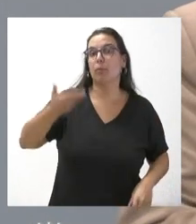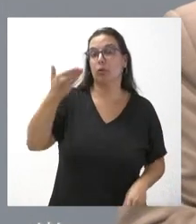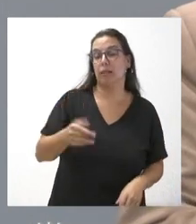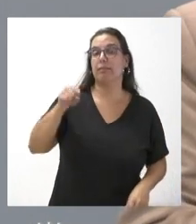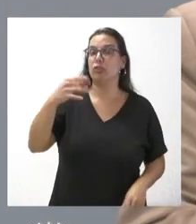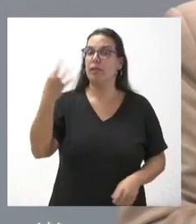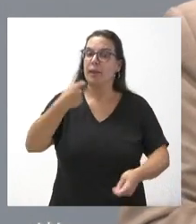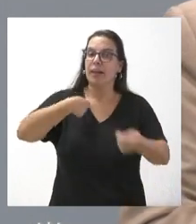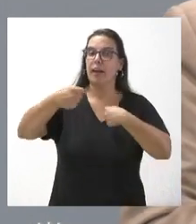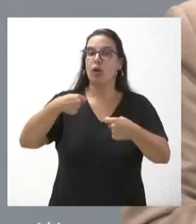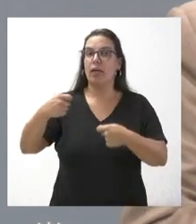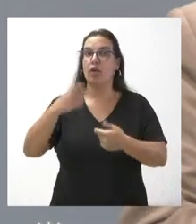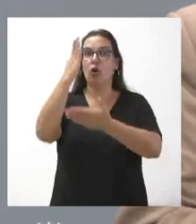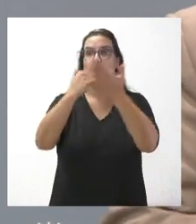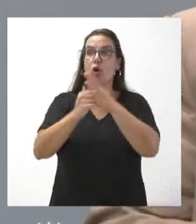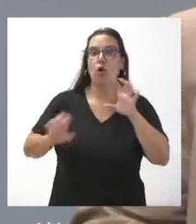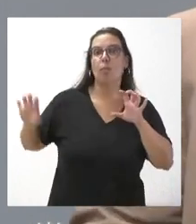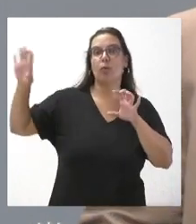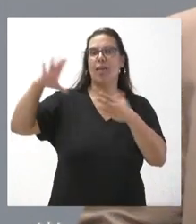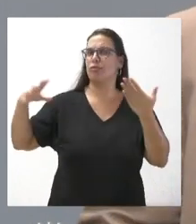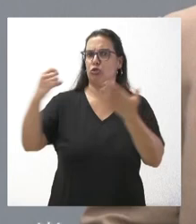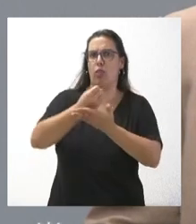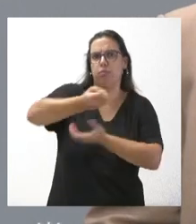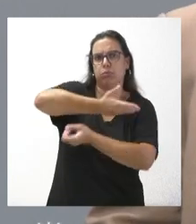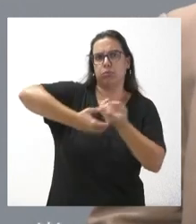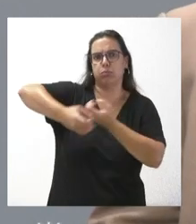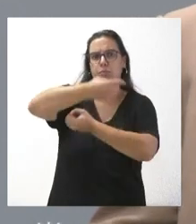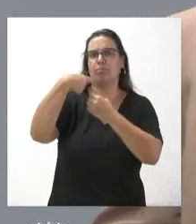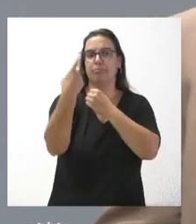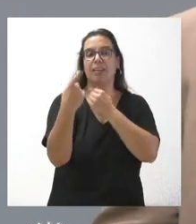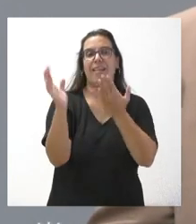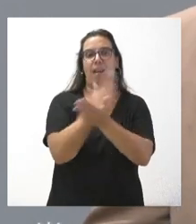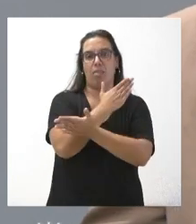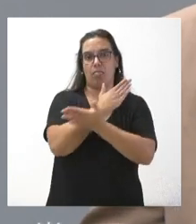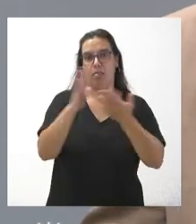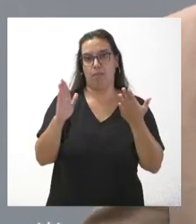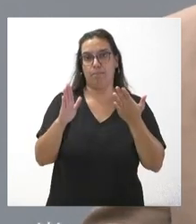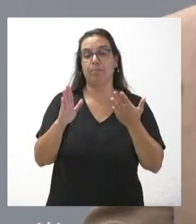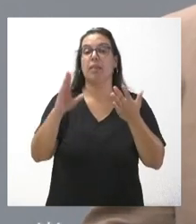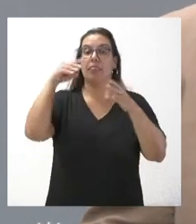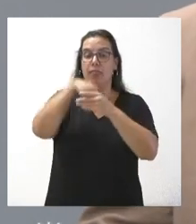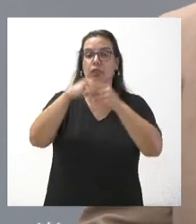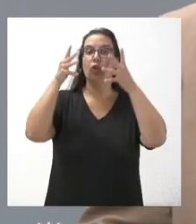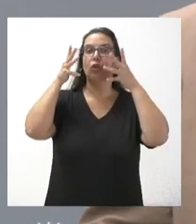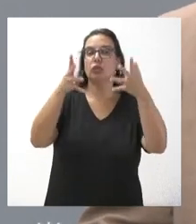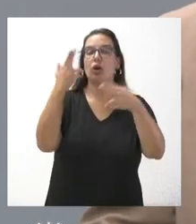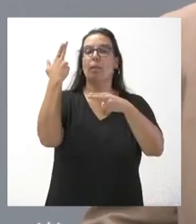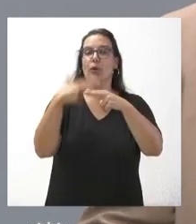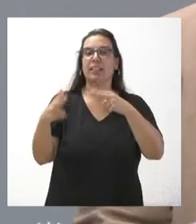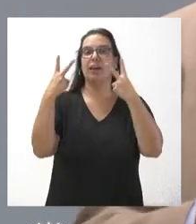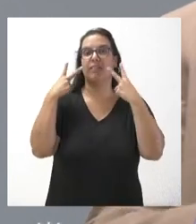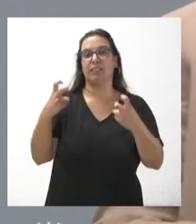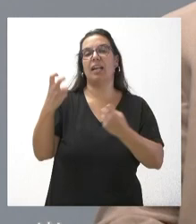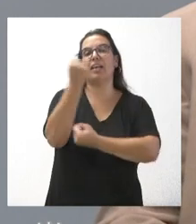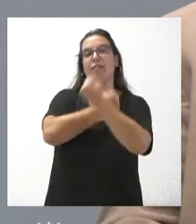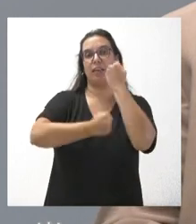una negociación con todas las comunidades autónomas sin exclusión en el seno del Consejo de Política Fiscal y Financiera y